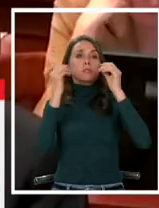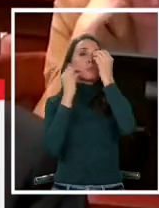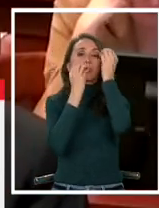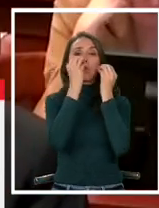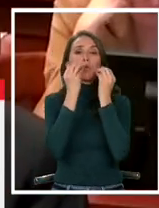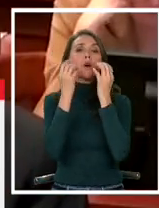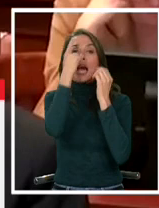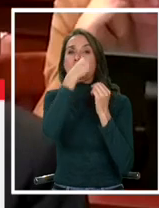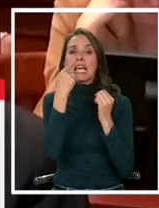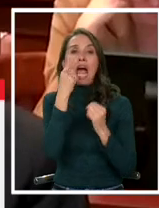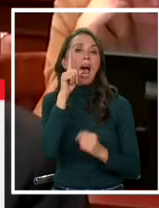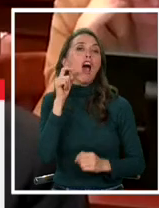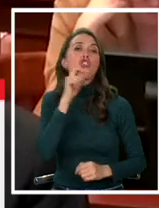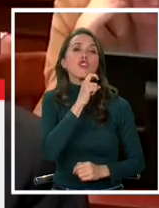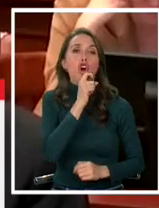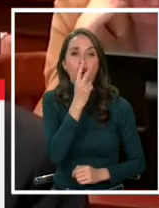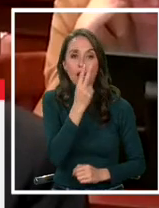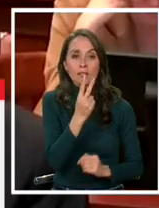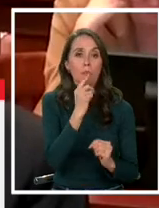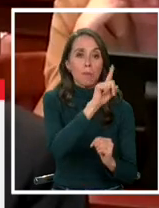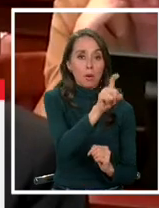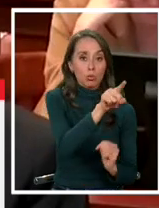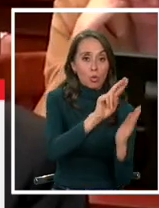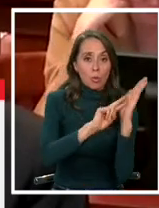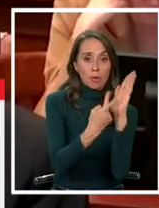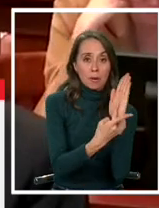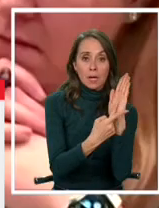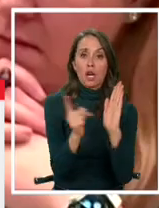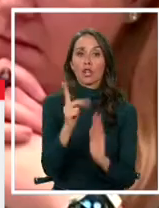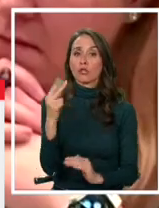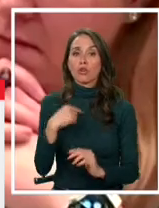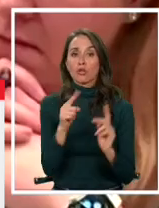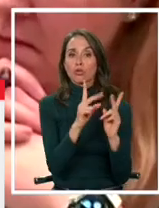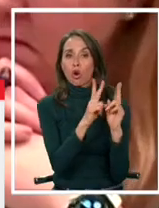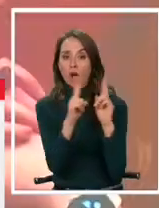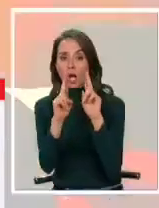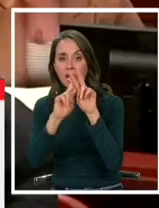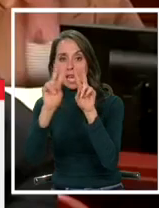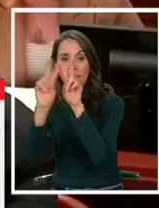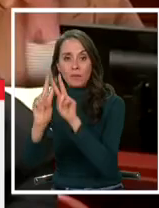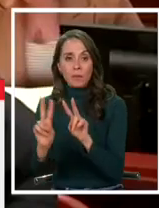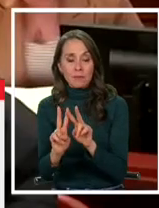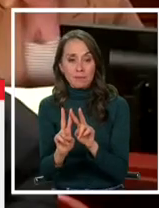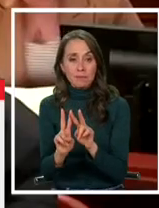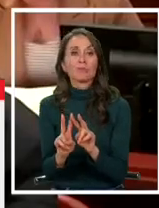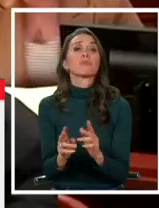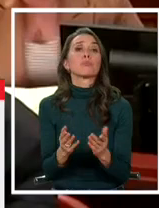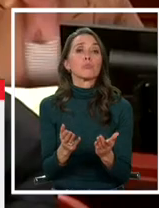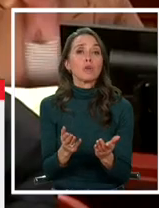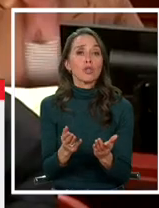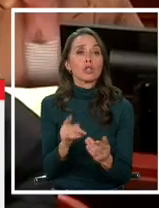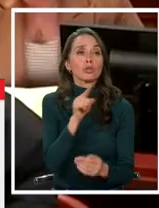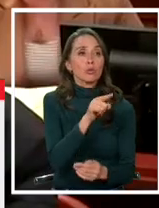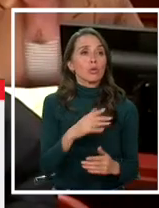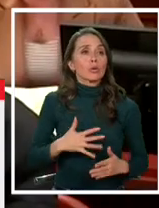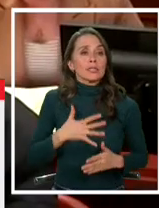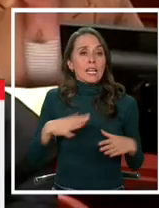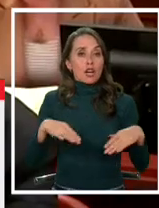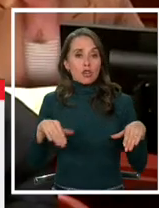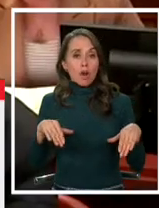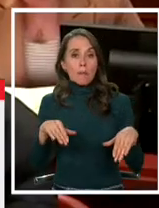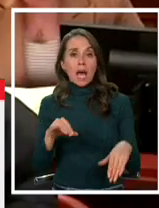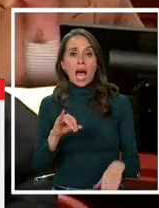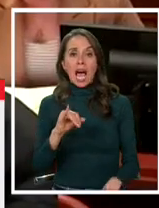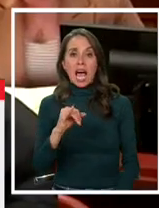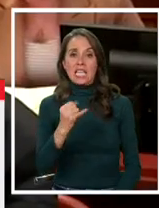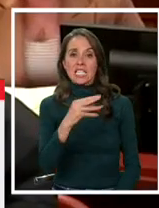para que tu cara se vea más roja No eso es incorrecto no la edit y es por eso que te sentiste cómoda con James